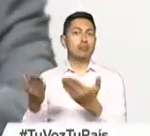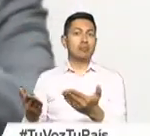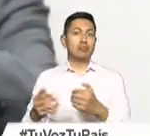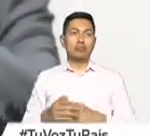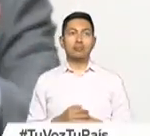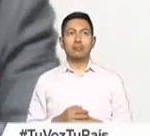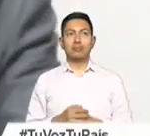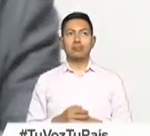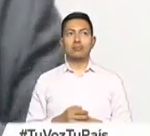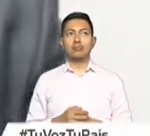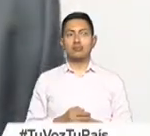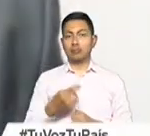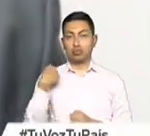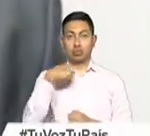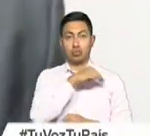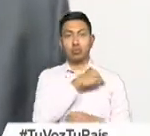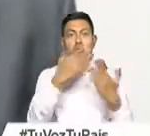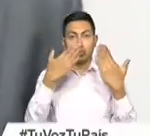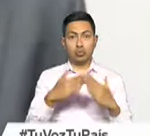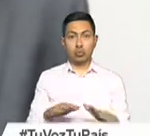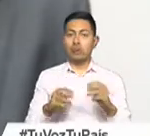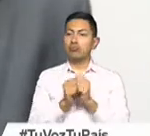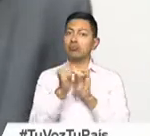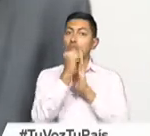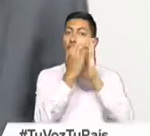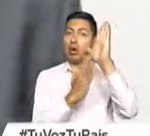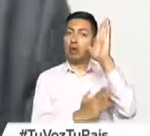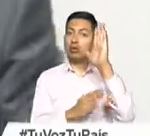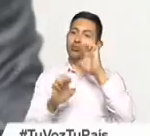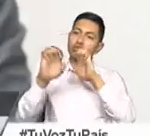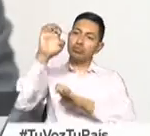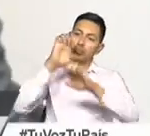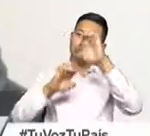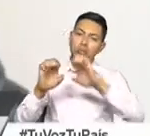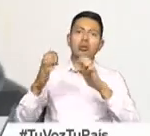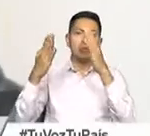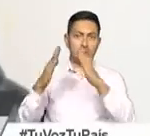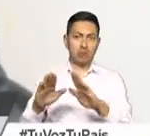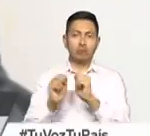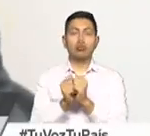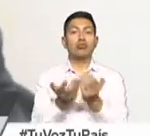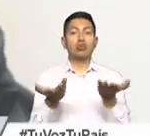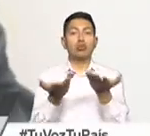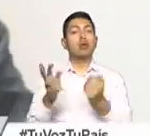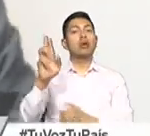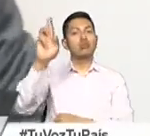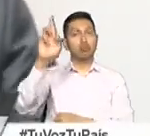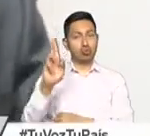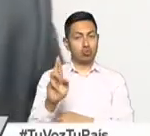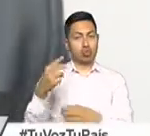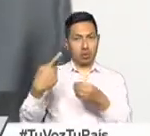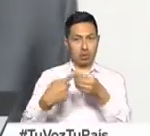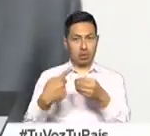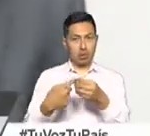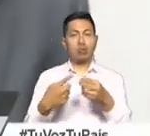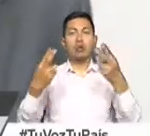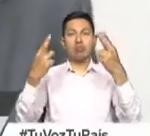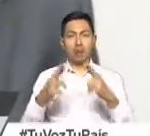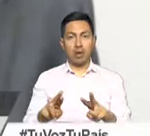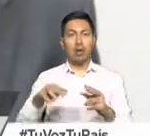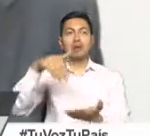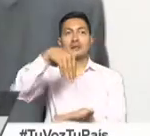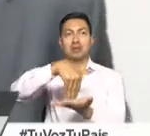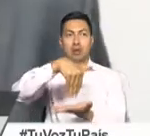un lado, hemos identificado ya esos proyectos que se encuentran tanto en el sur del distrito metropolitano como en el